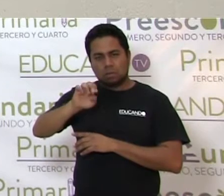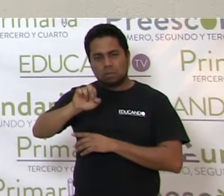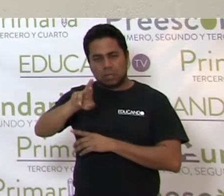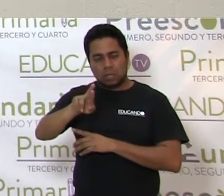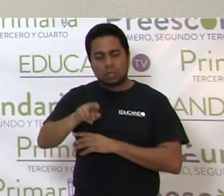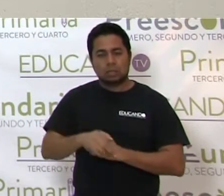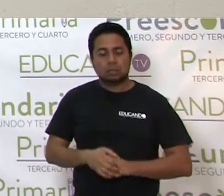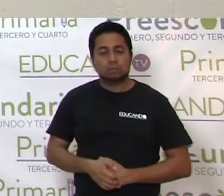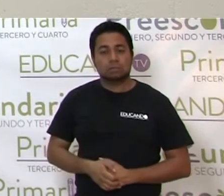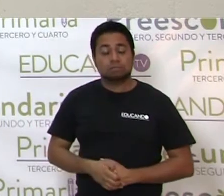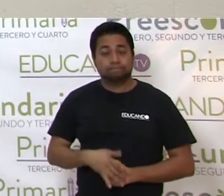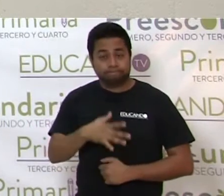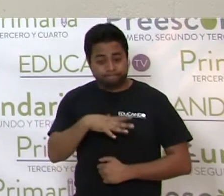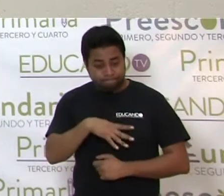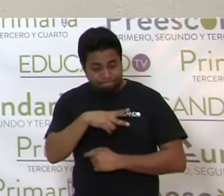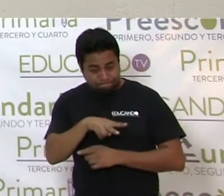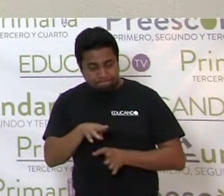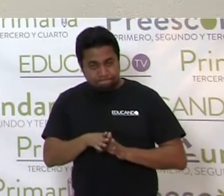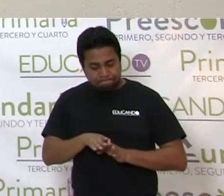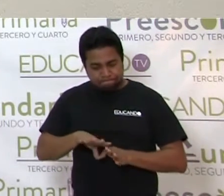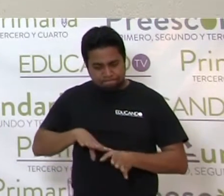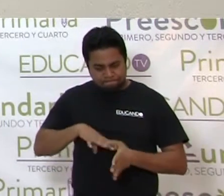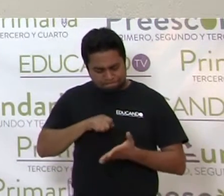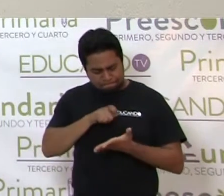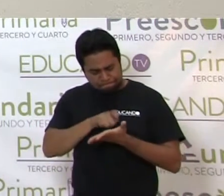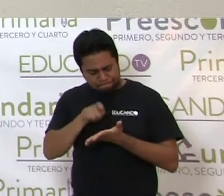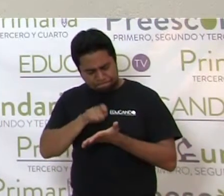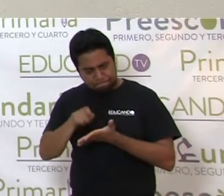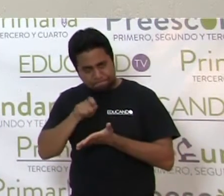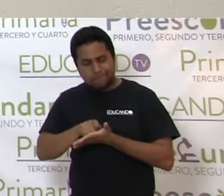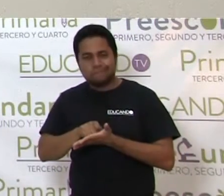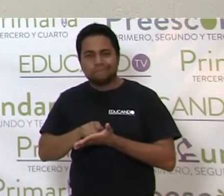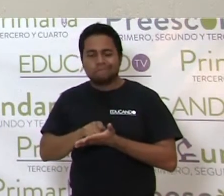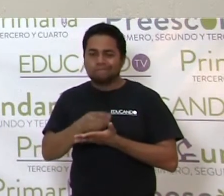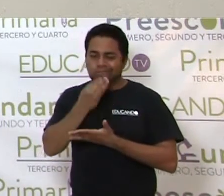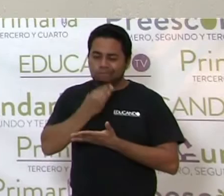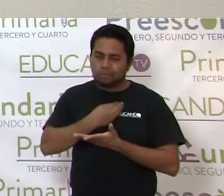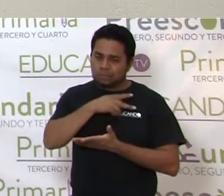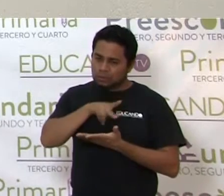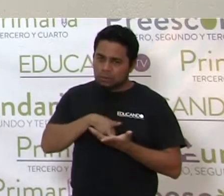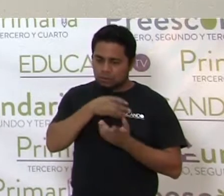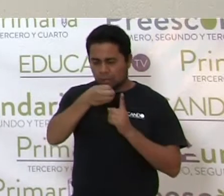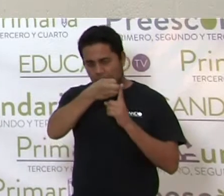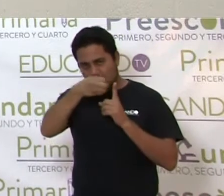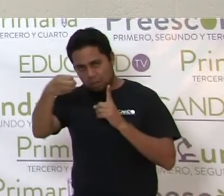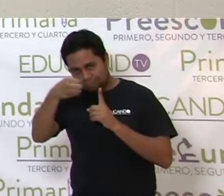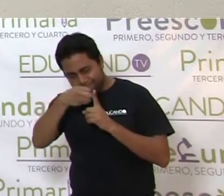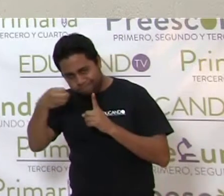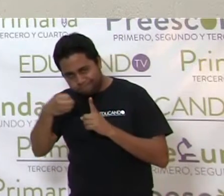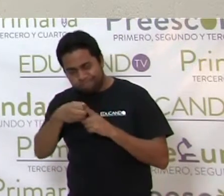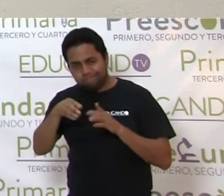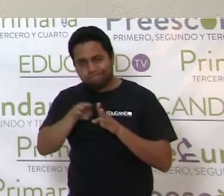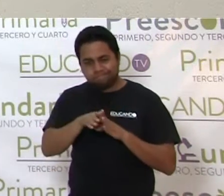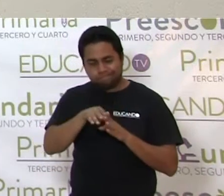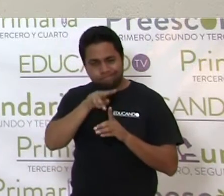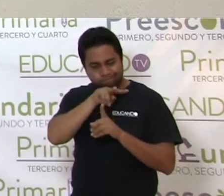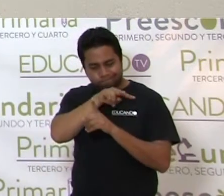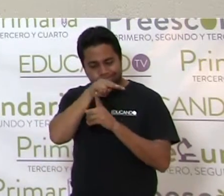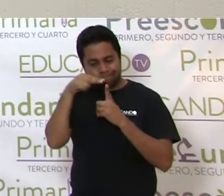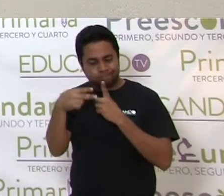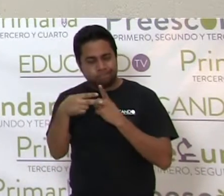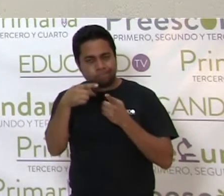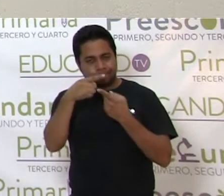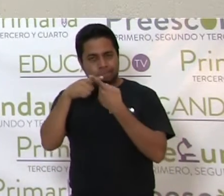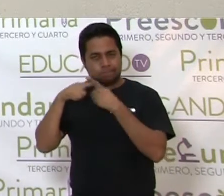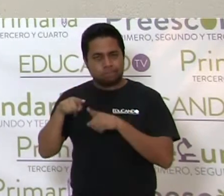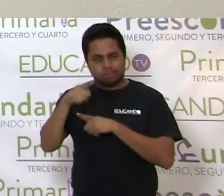Esta comprobación tardía nos obligó a empezar otra vez con una estructura y un aliento diferentes